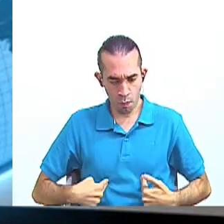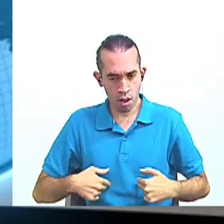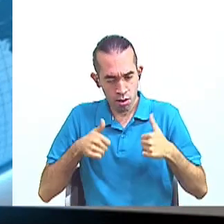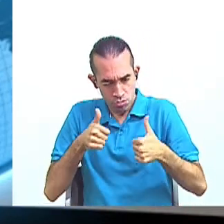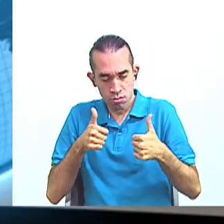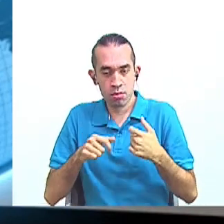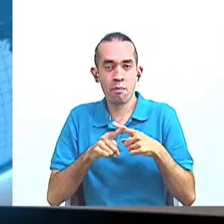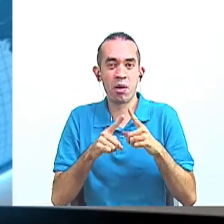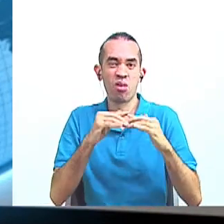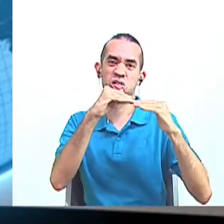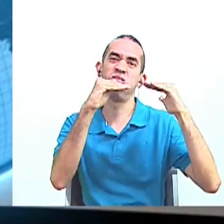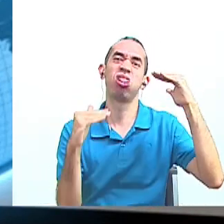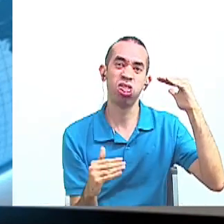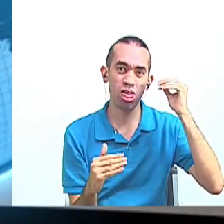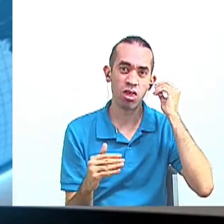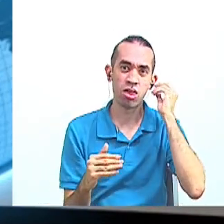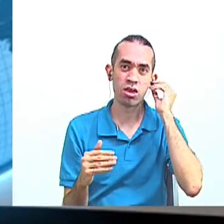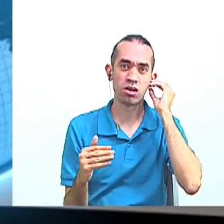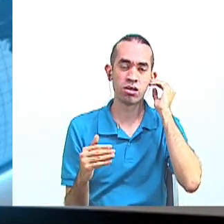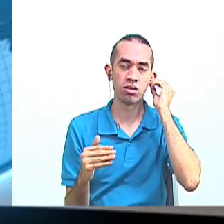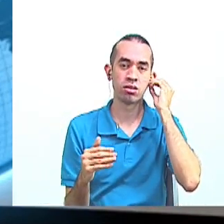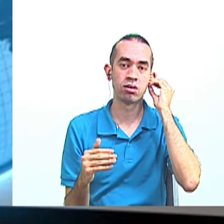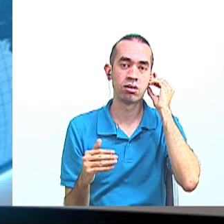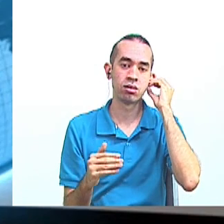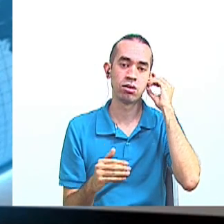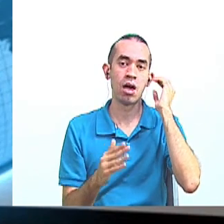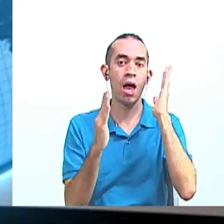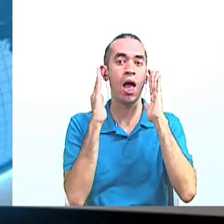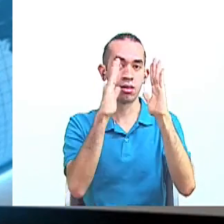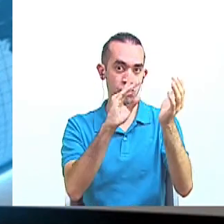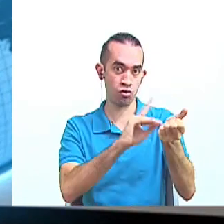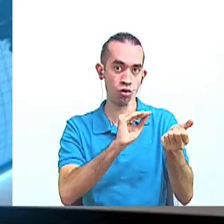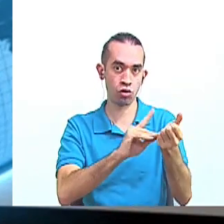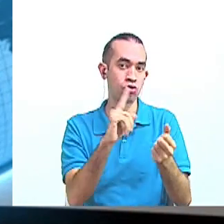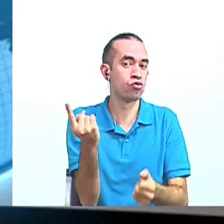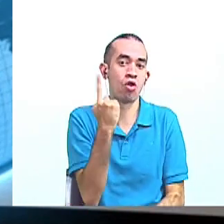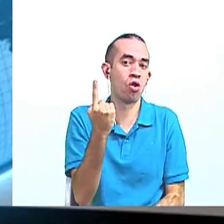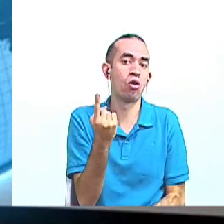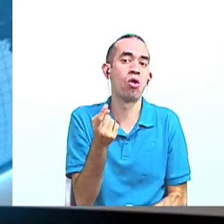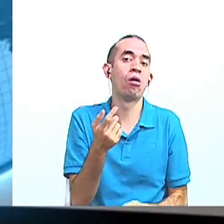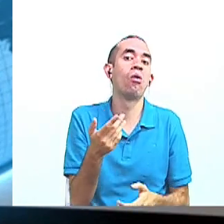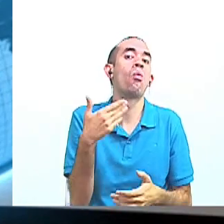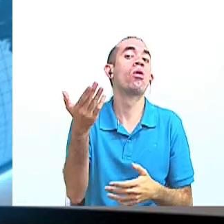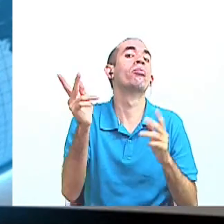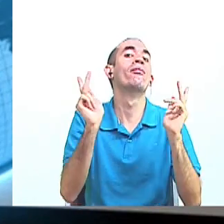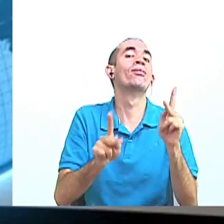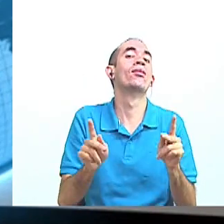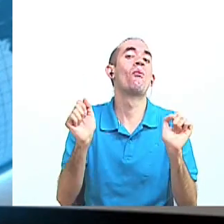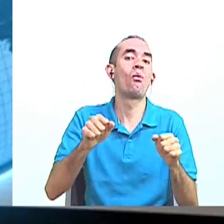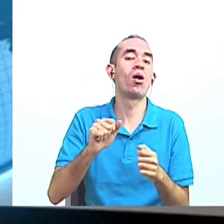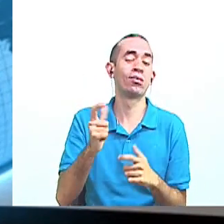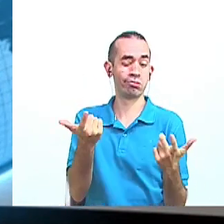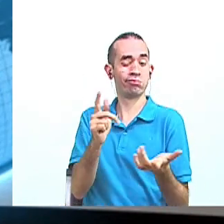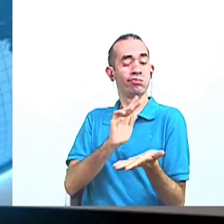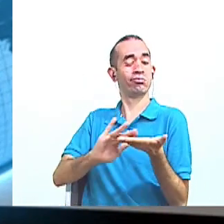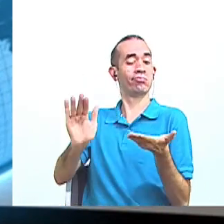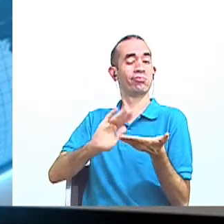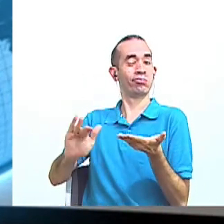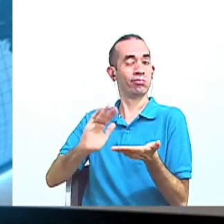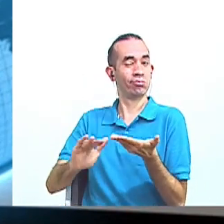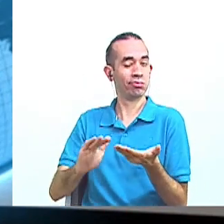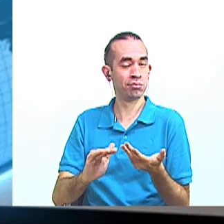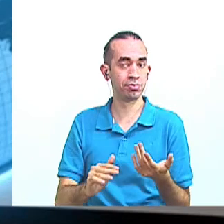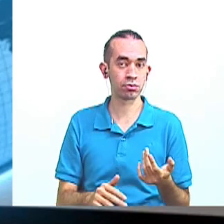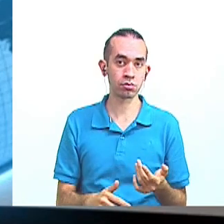desigual, en el cual la atención médica estaba reservada para sectores de la alta sociedad costarricense. Por supuesto